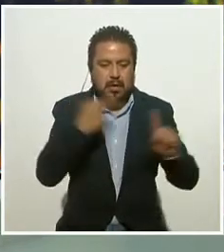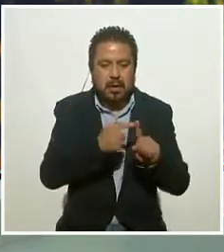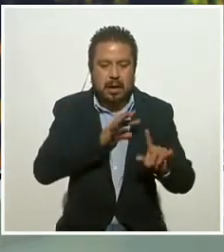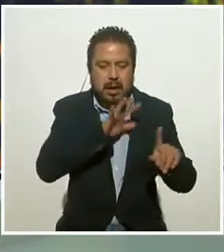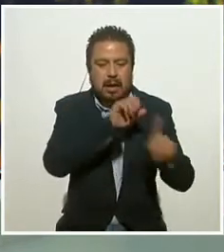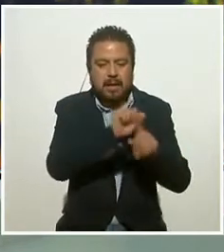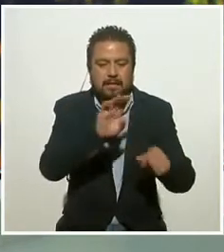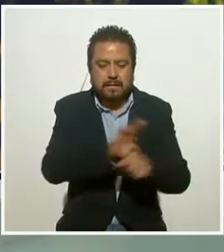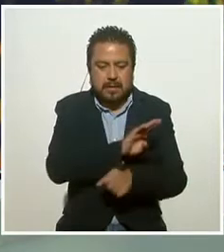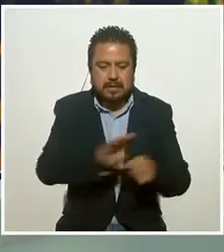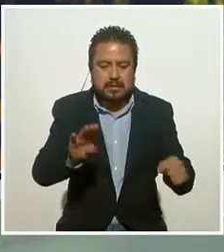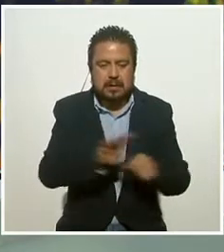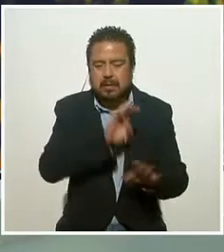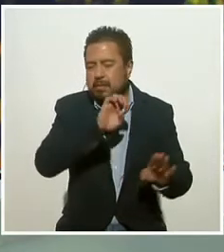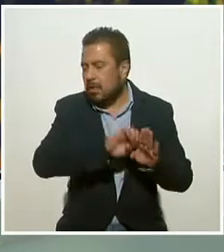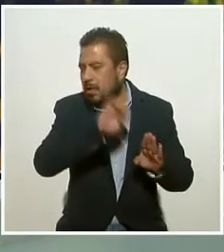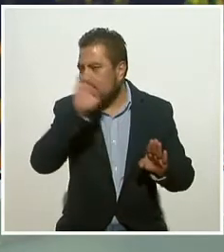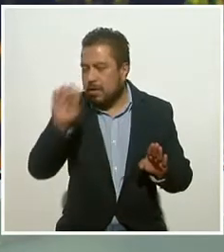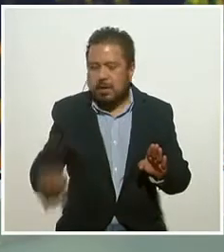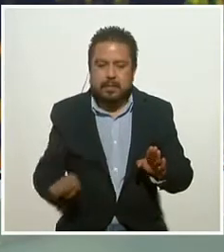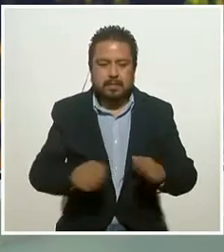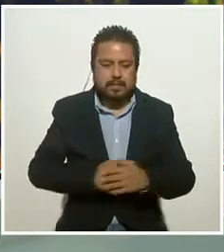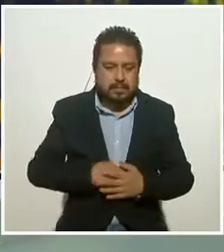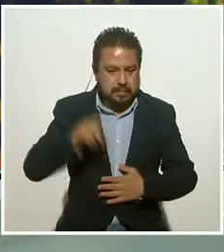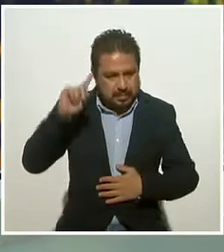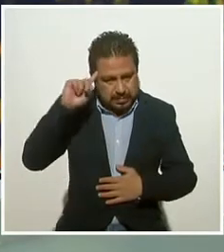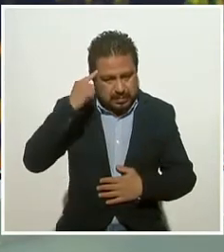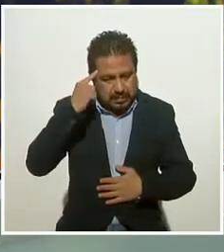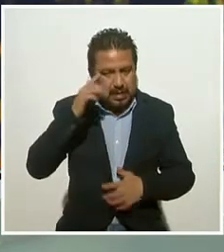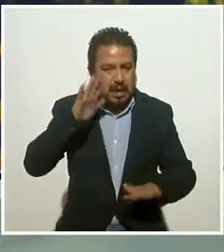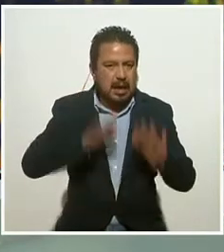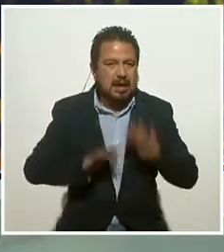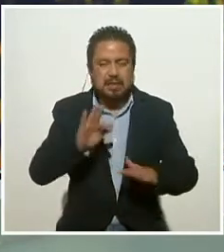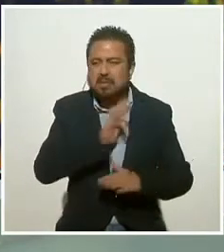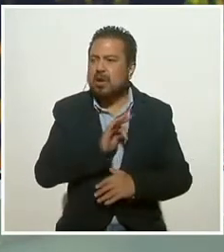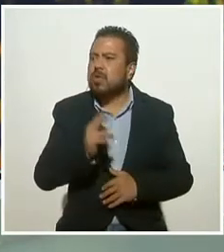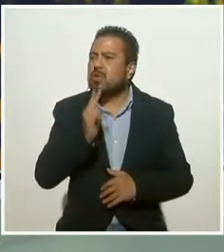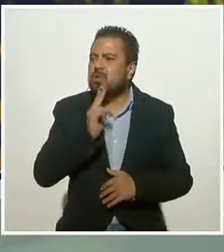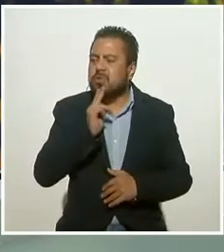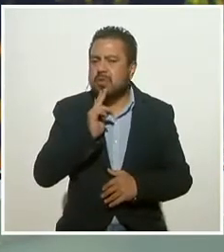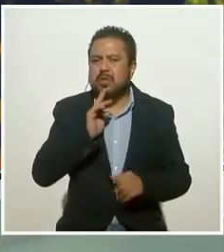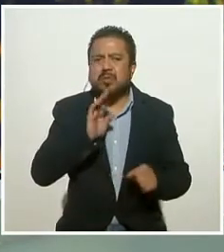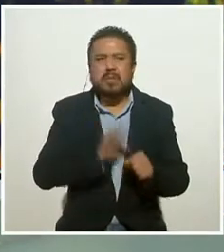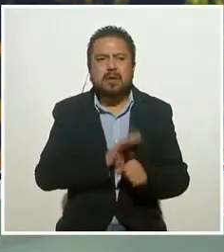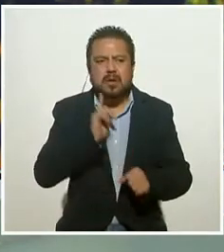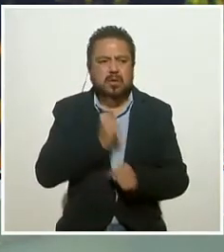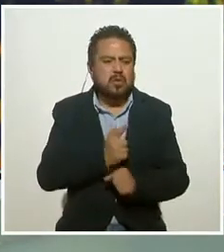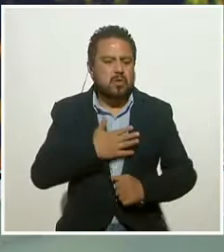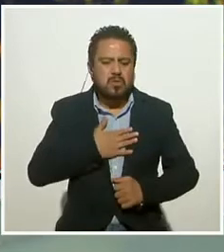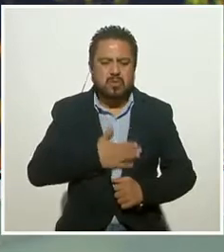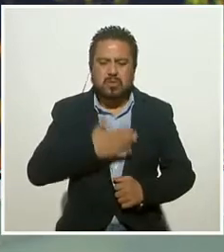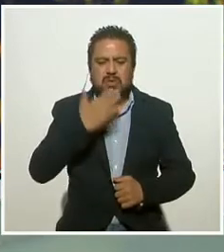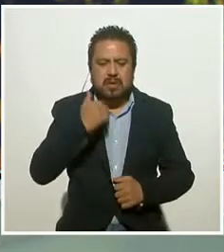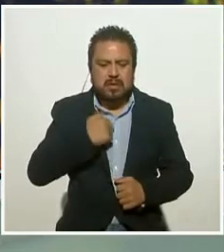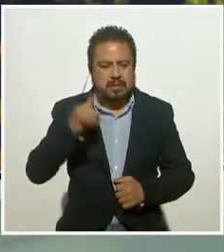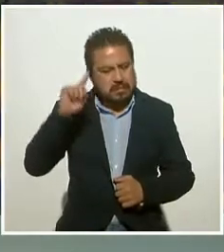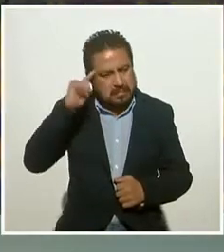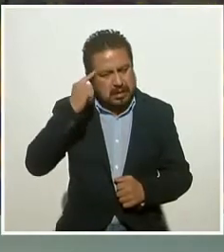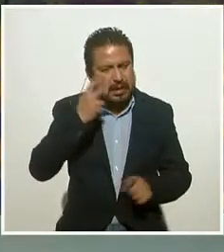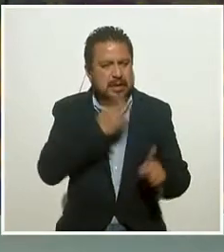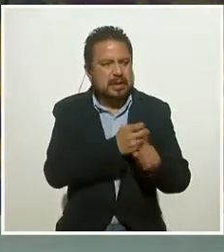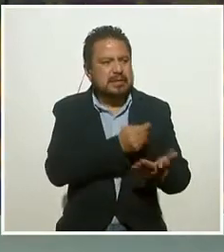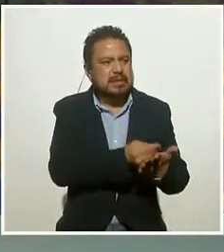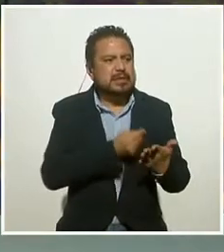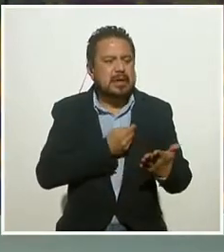el bienestar. Por ejemplo, el enojo, aunque a veces puede ser útil, porque por ejemplo si veo una injusticia y me enojo, eso me